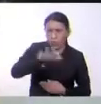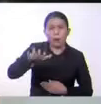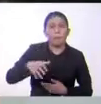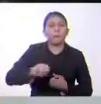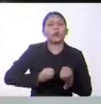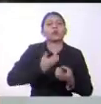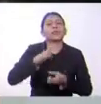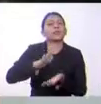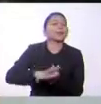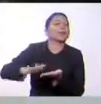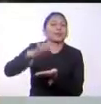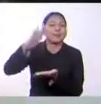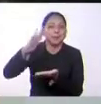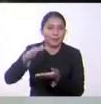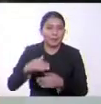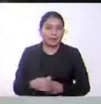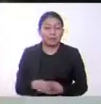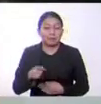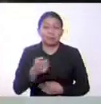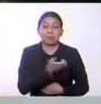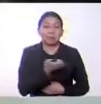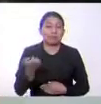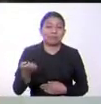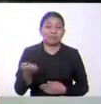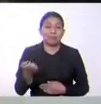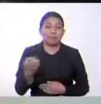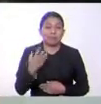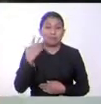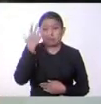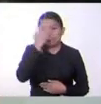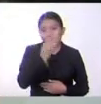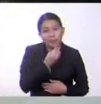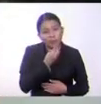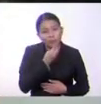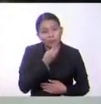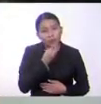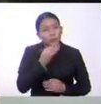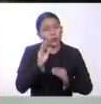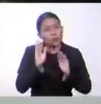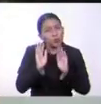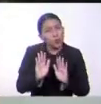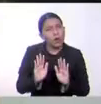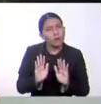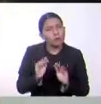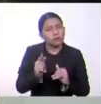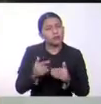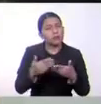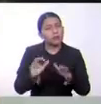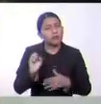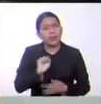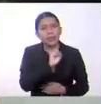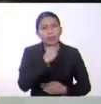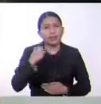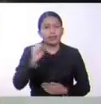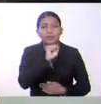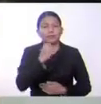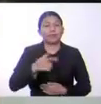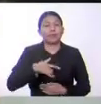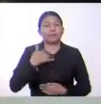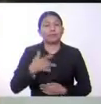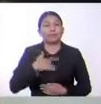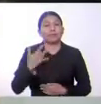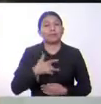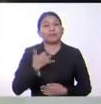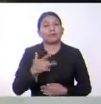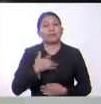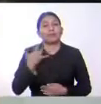espíritu. Hay elementos que desencadenan la belleza, la sutileza, y es todo un cancionero de evocaciones,